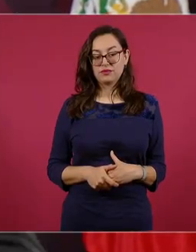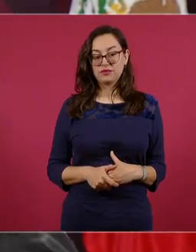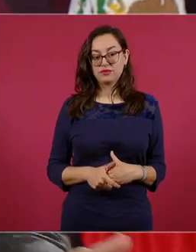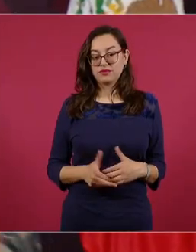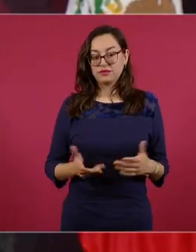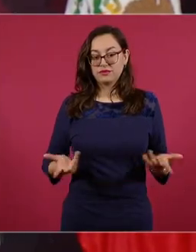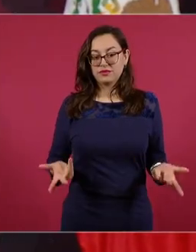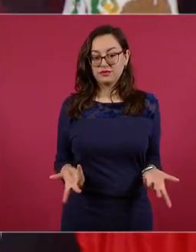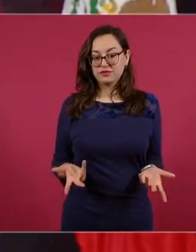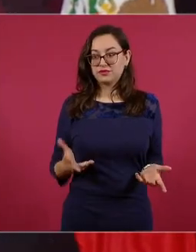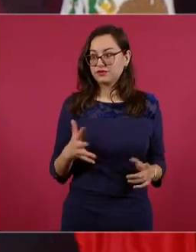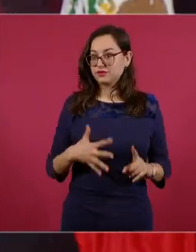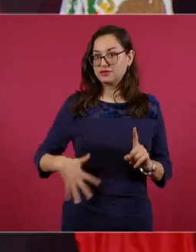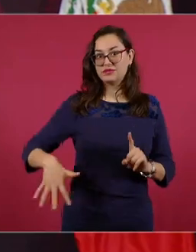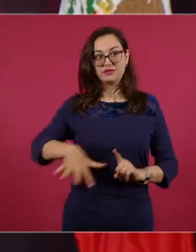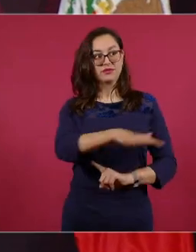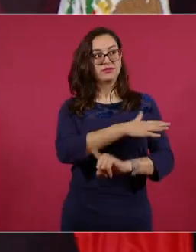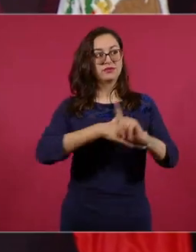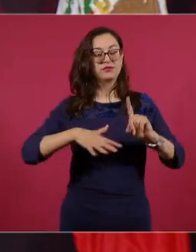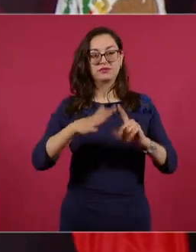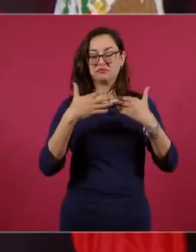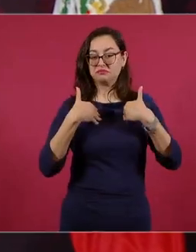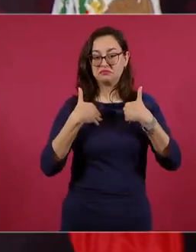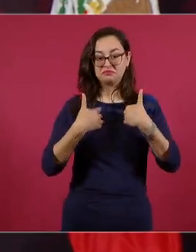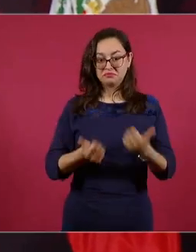la realidad,